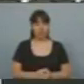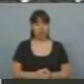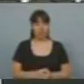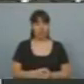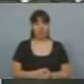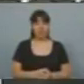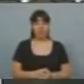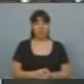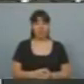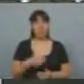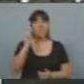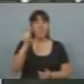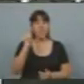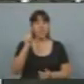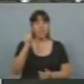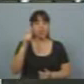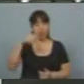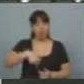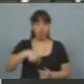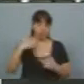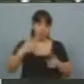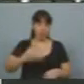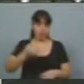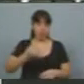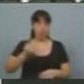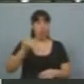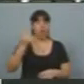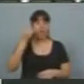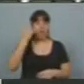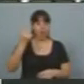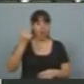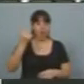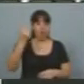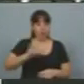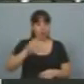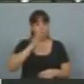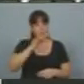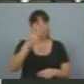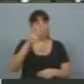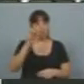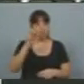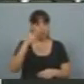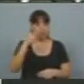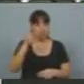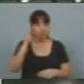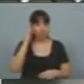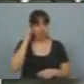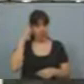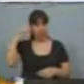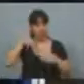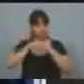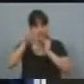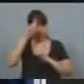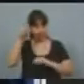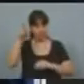¿Quién es la chica que, porque esto sí pasó, o sea, hay una sí, claro, hay una mujer de 20 años internada